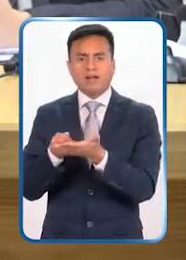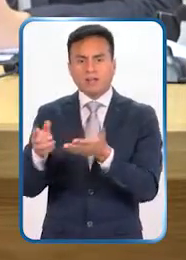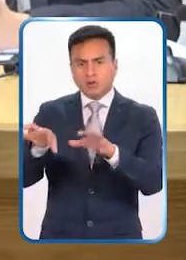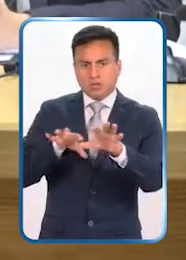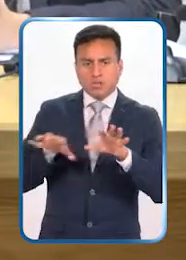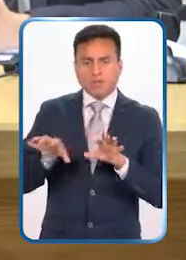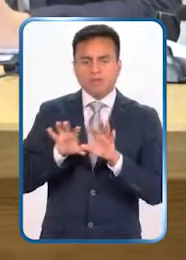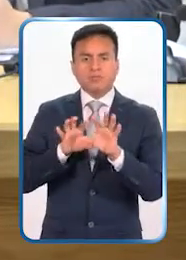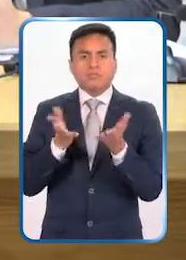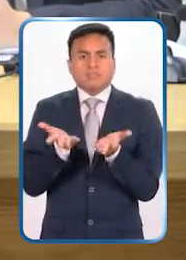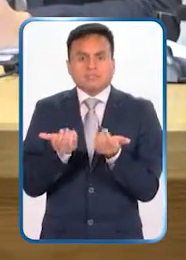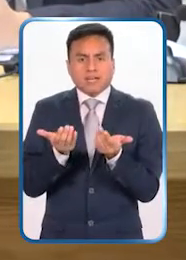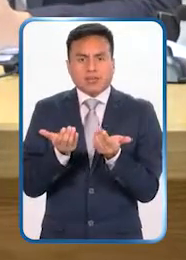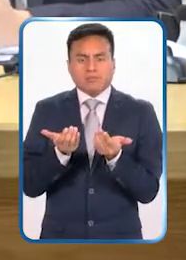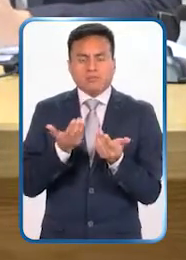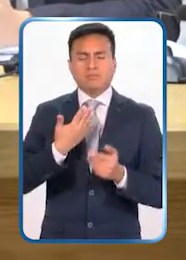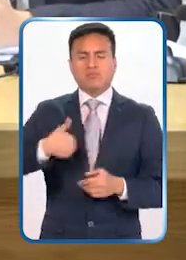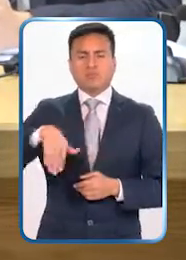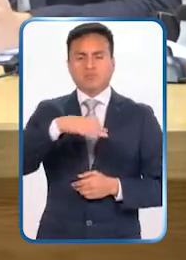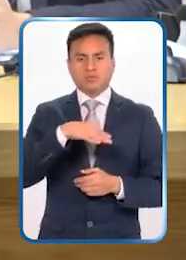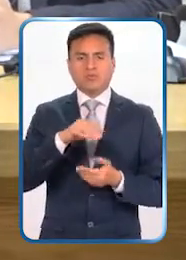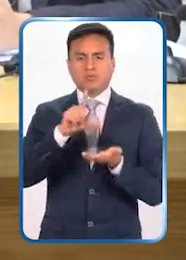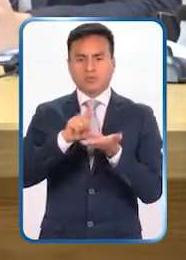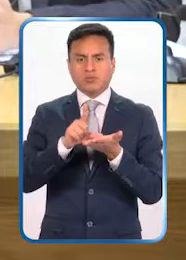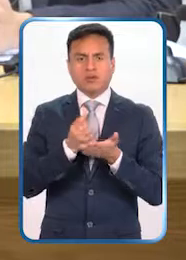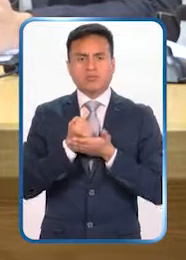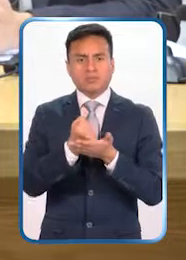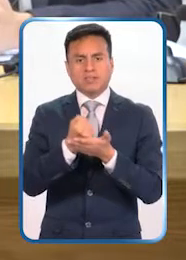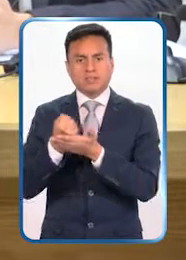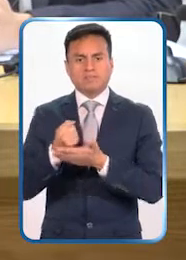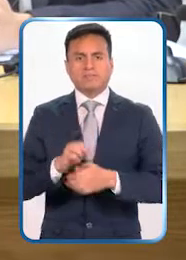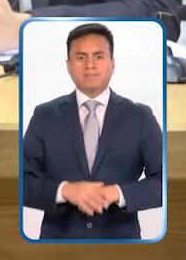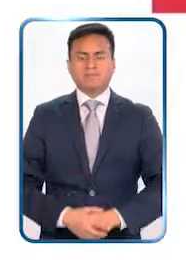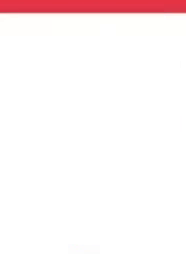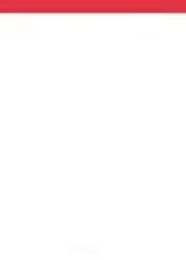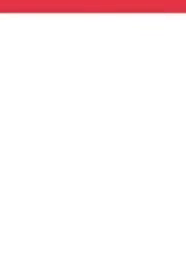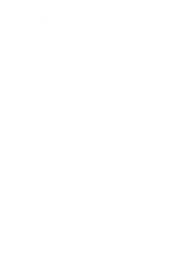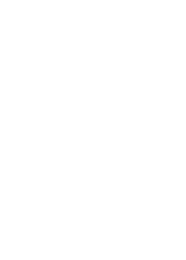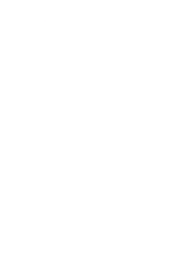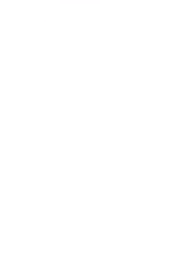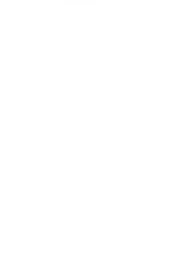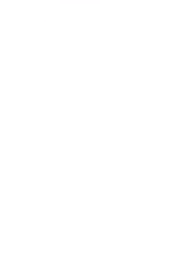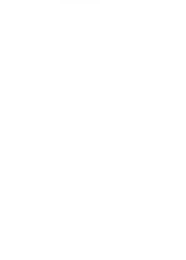y adquirir elementos que fueran necesarios para nuestros establecimientos asistenciales.